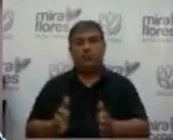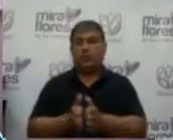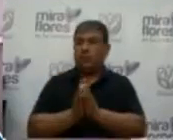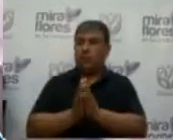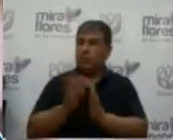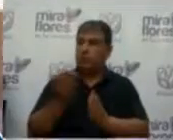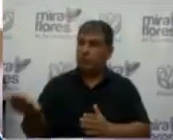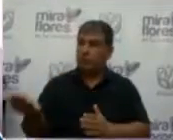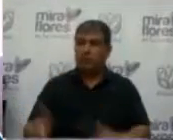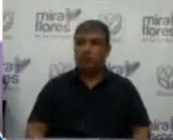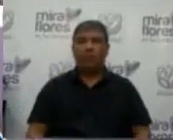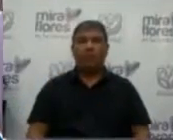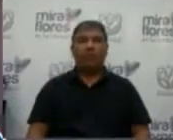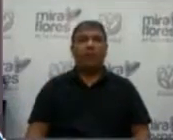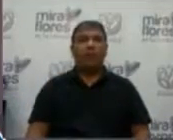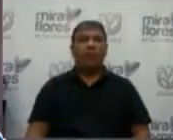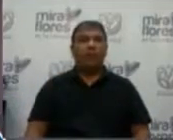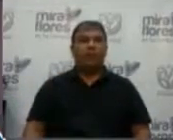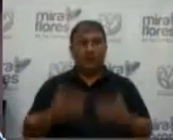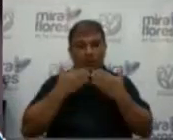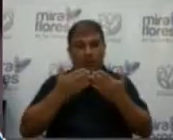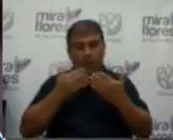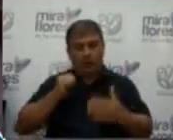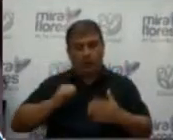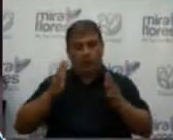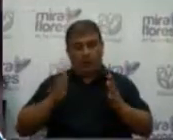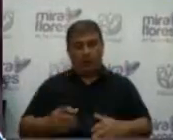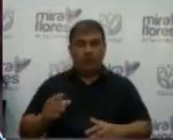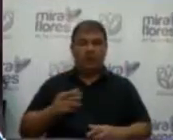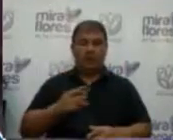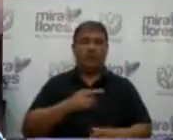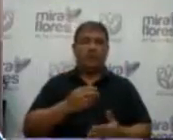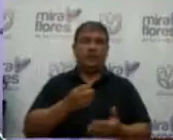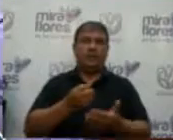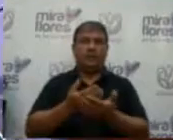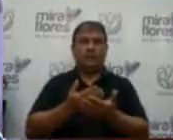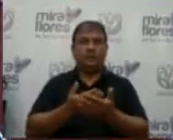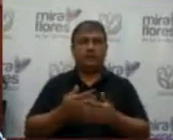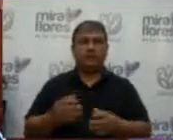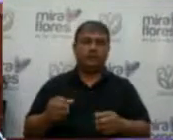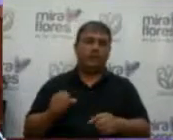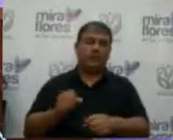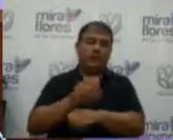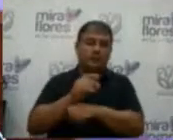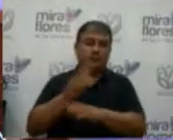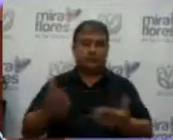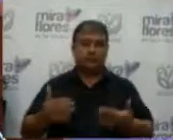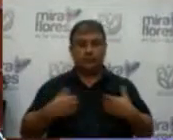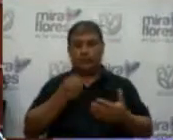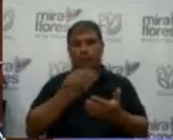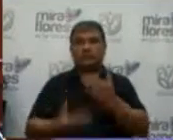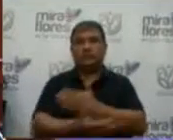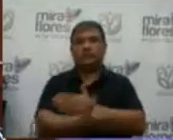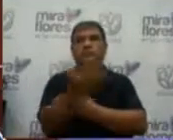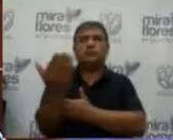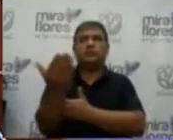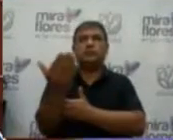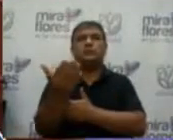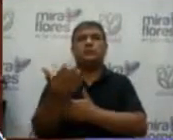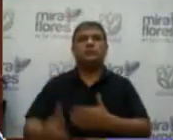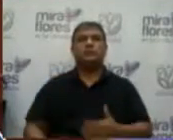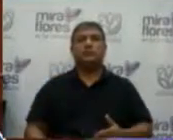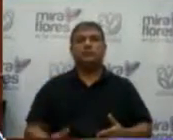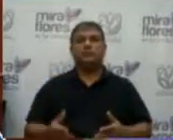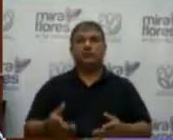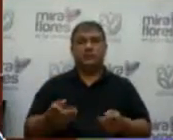favor. Sí, gracias, señor alcalde, señores miembros del consejo, tengan ustedes muy buenos días.